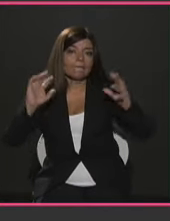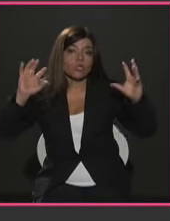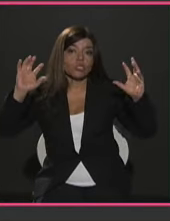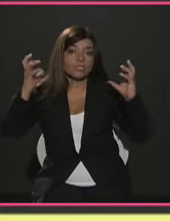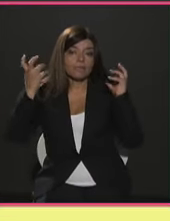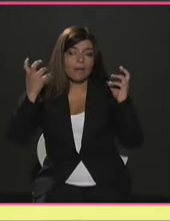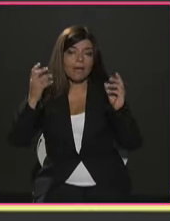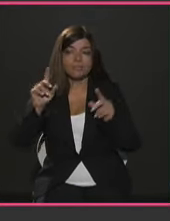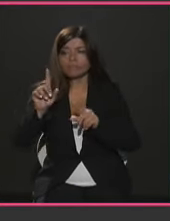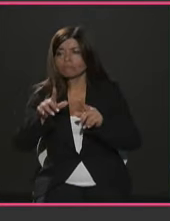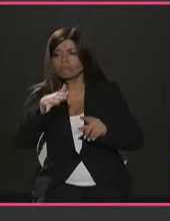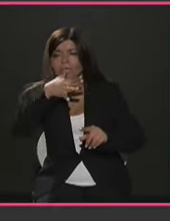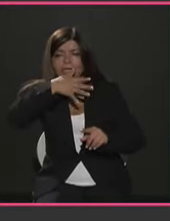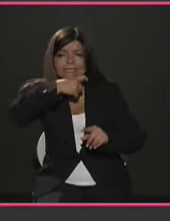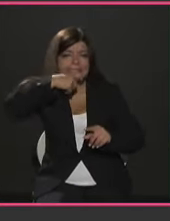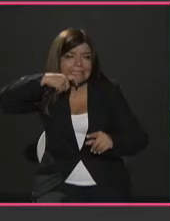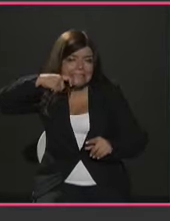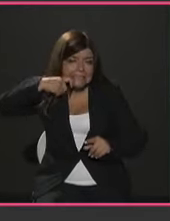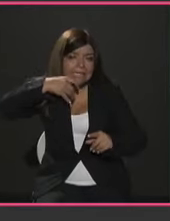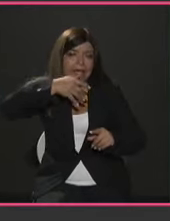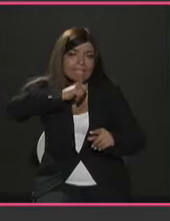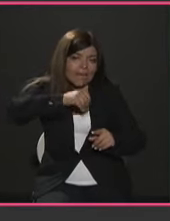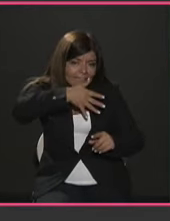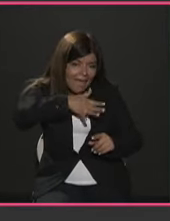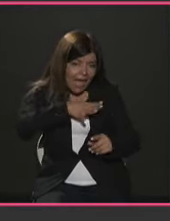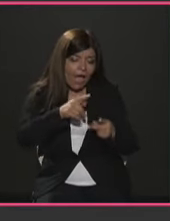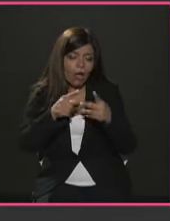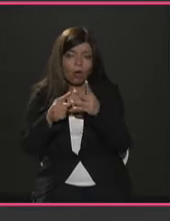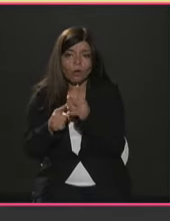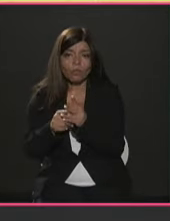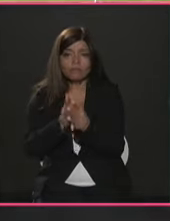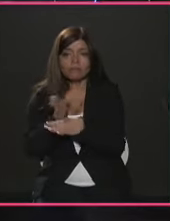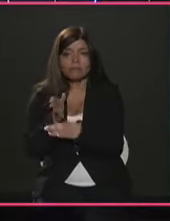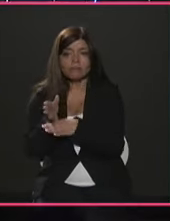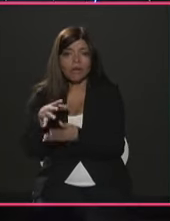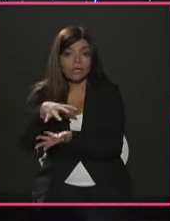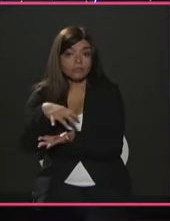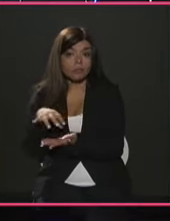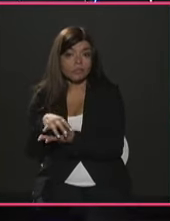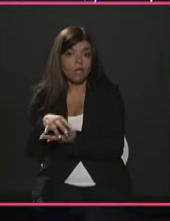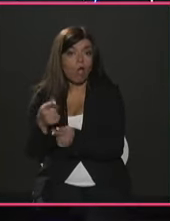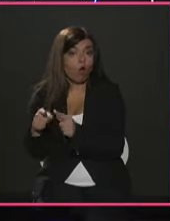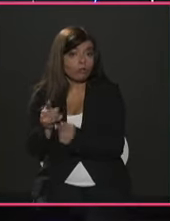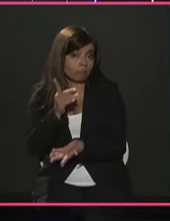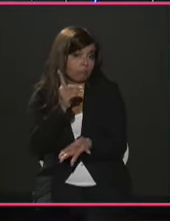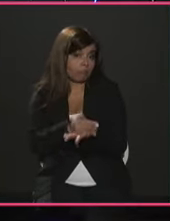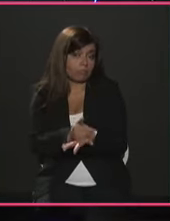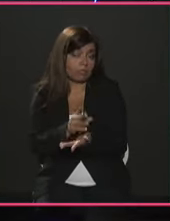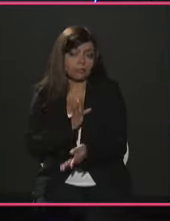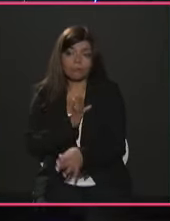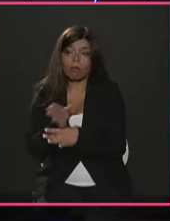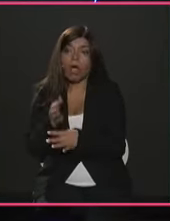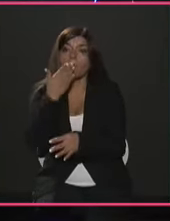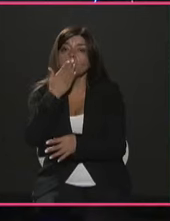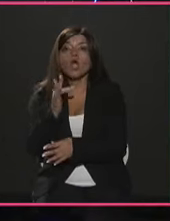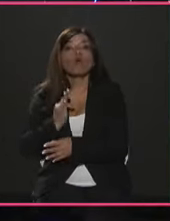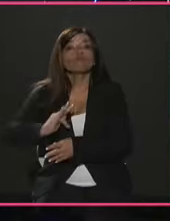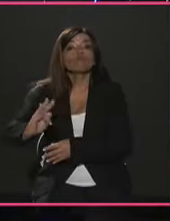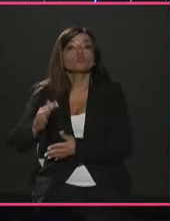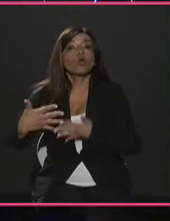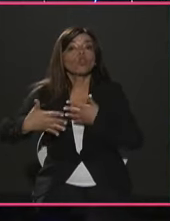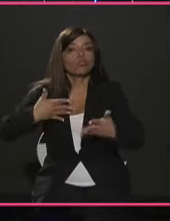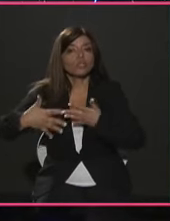incluso de sequía pero también eh otras personas que Sencillamente deciden explorar un mejor futuro en las